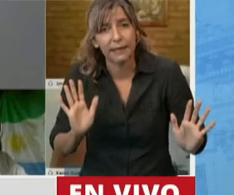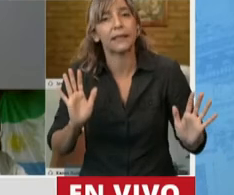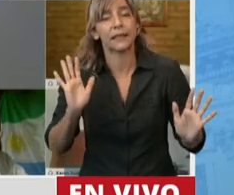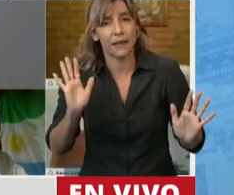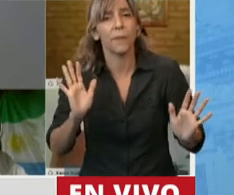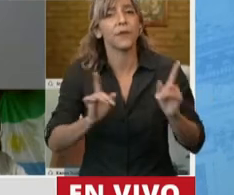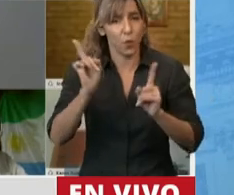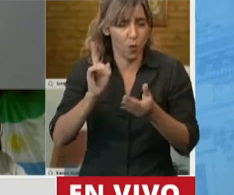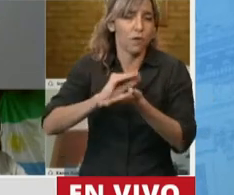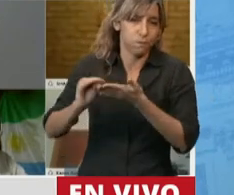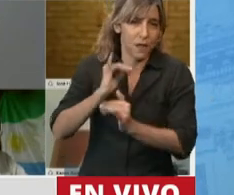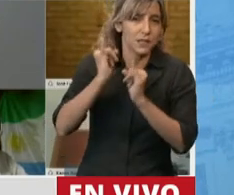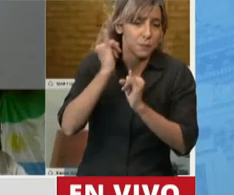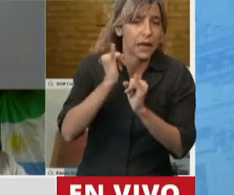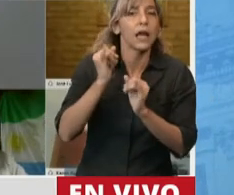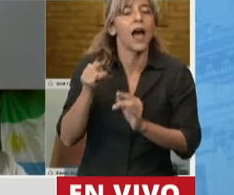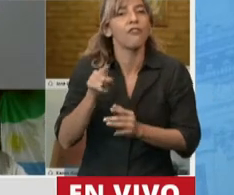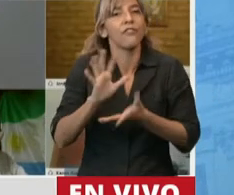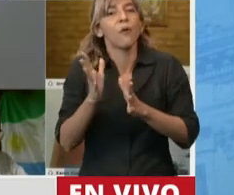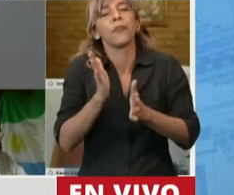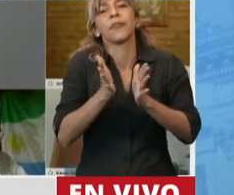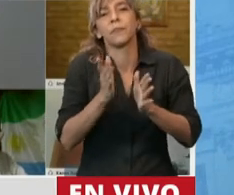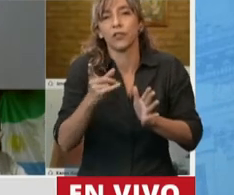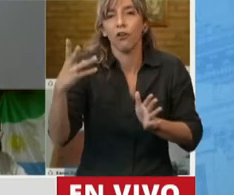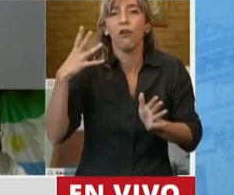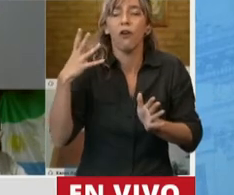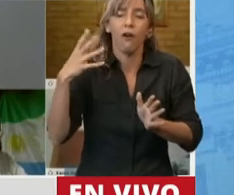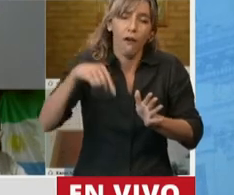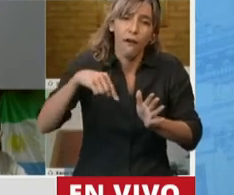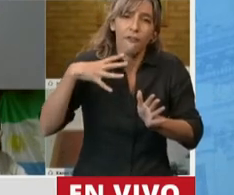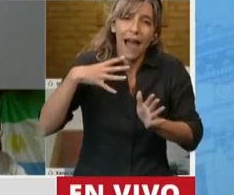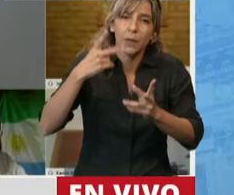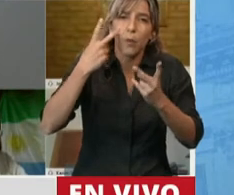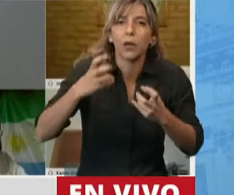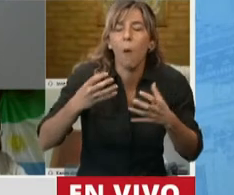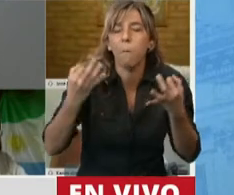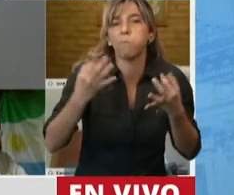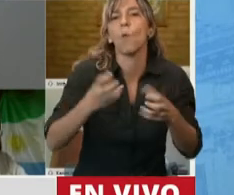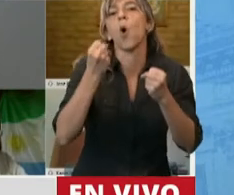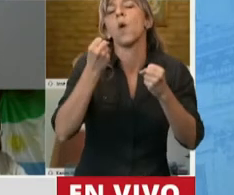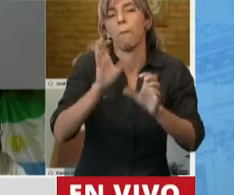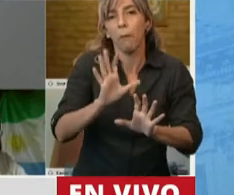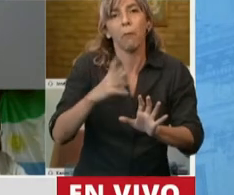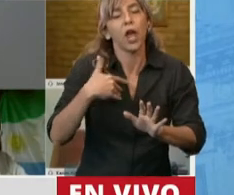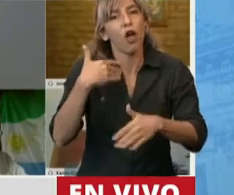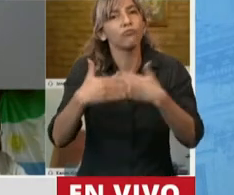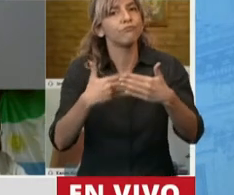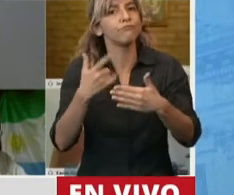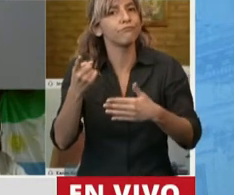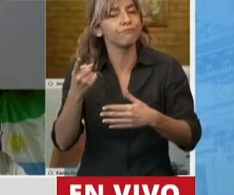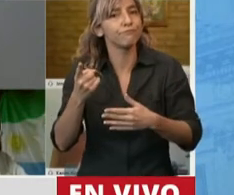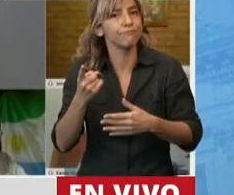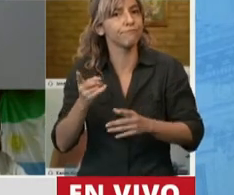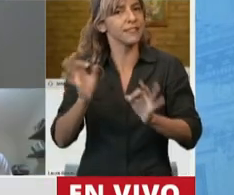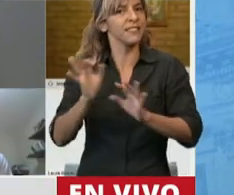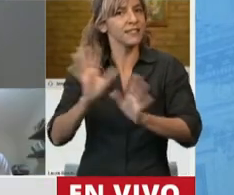diputados y diputadas que me han precedido, que está en etapa de investigación para poder tratar los pacientes